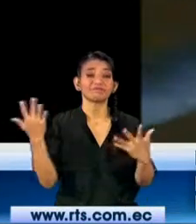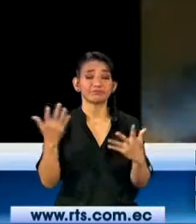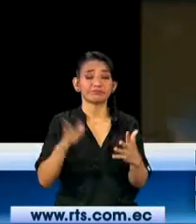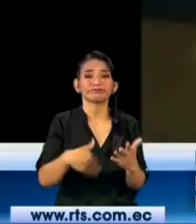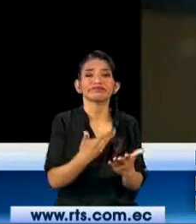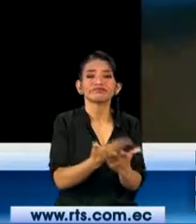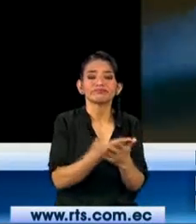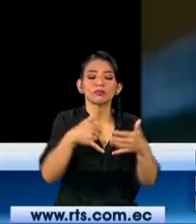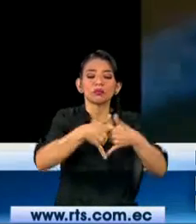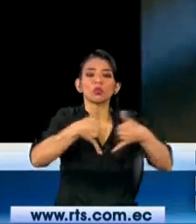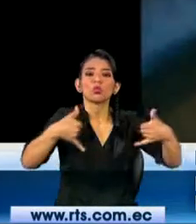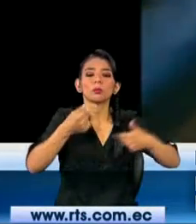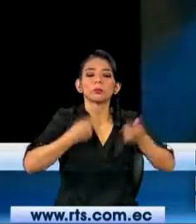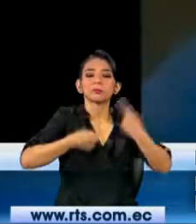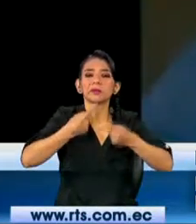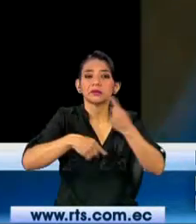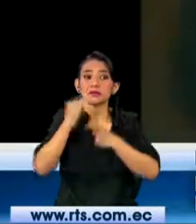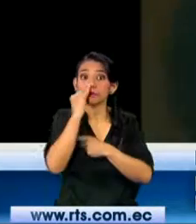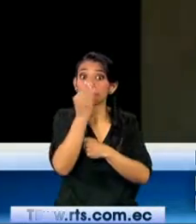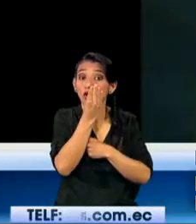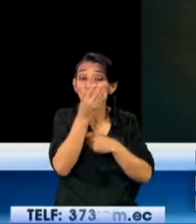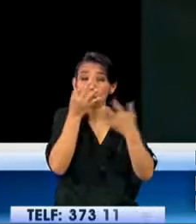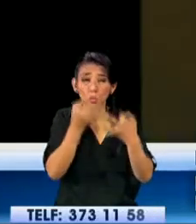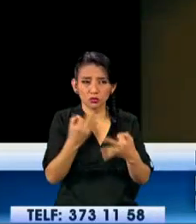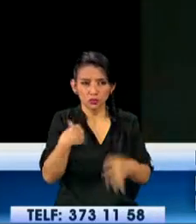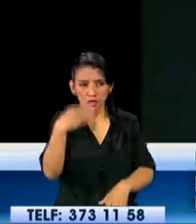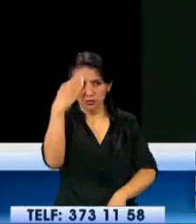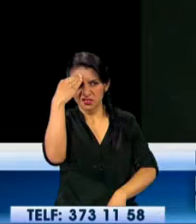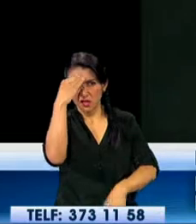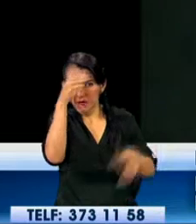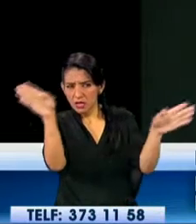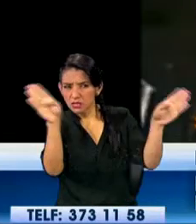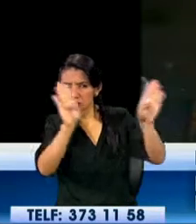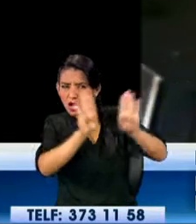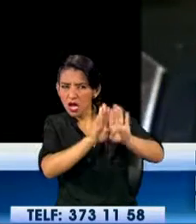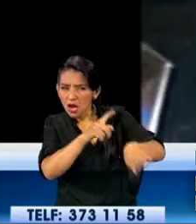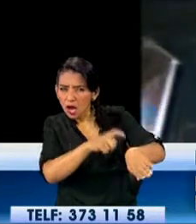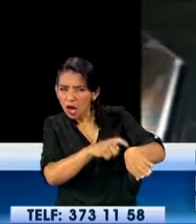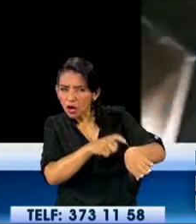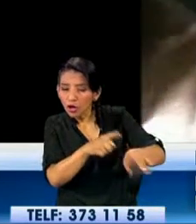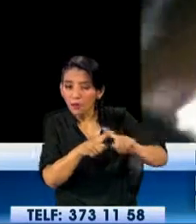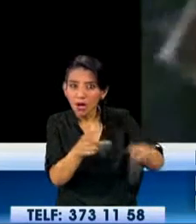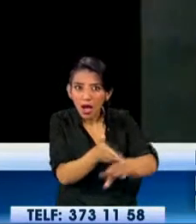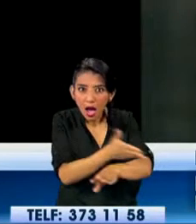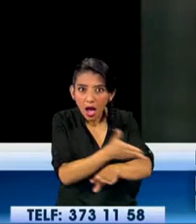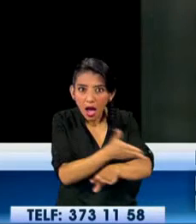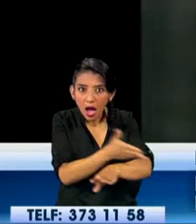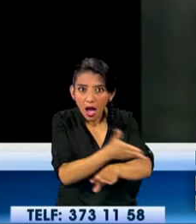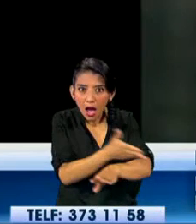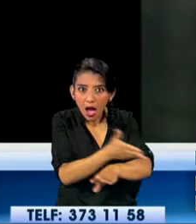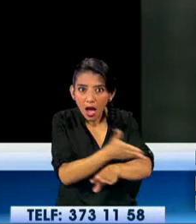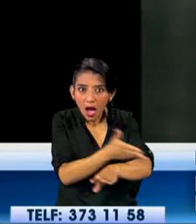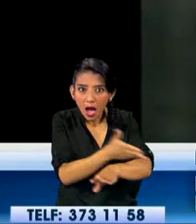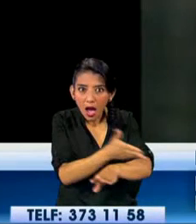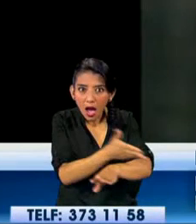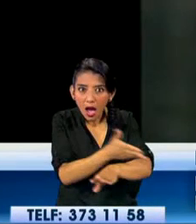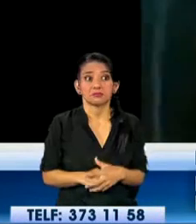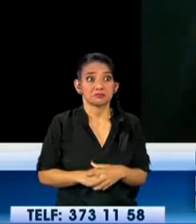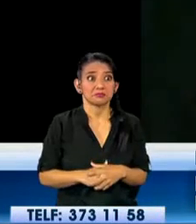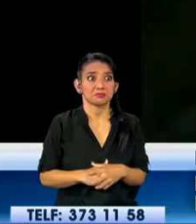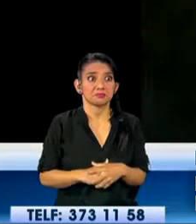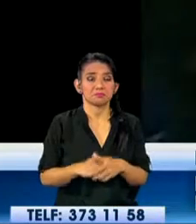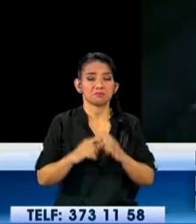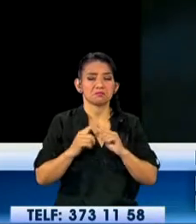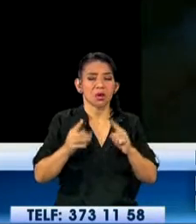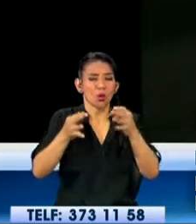local de venta de flores, estudiaron la hora de cierre y tenían que llegar minutos antes para apoderarse del dinero recaudado en el día. Metros